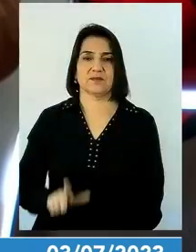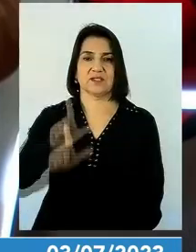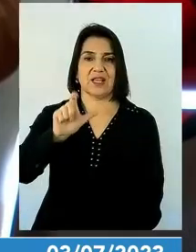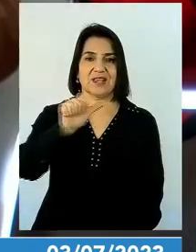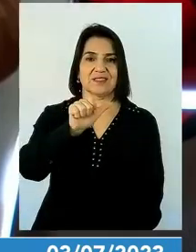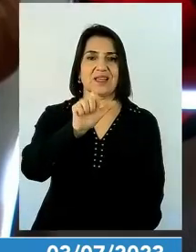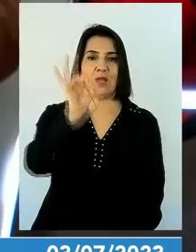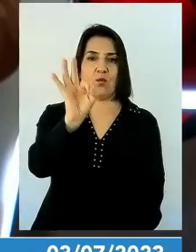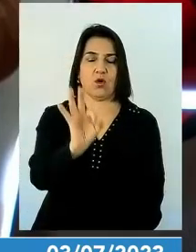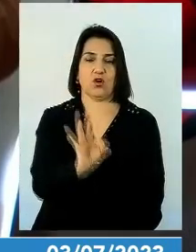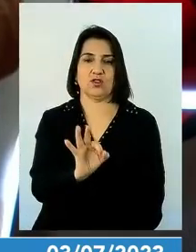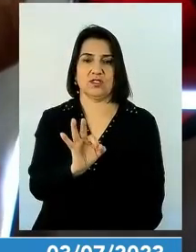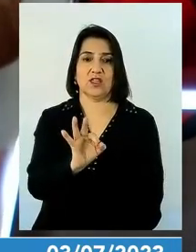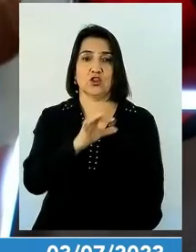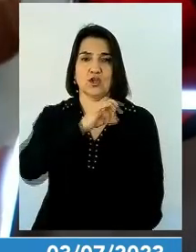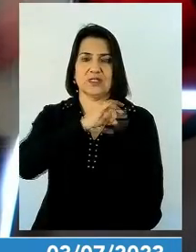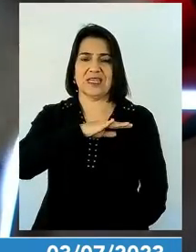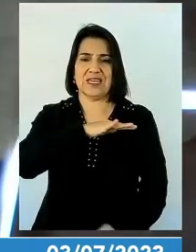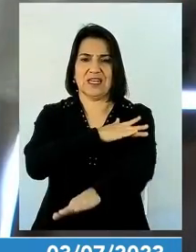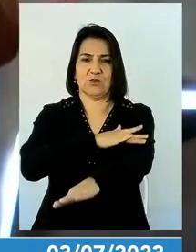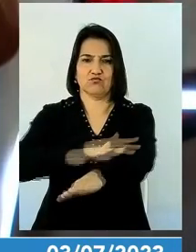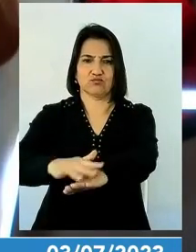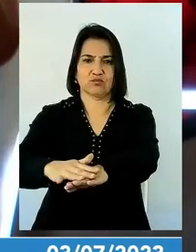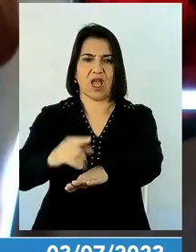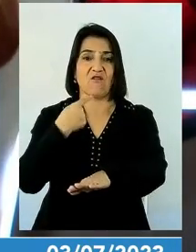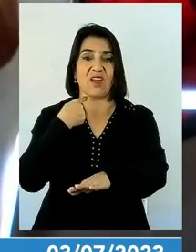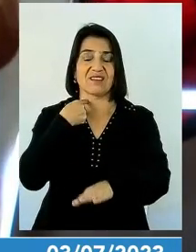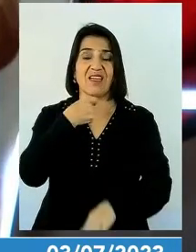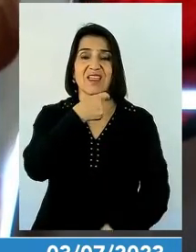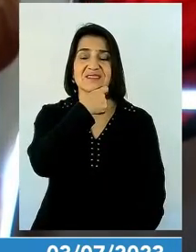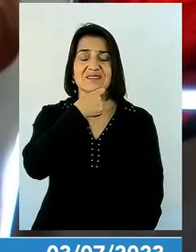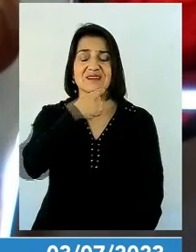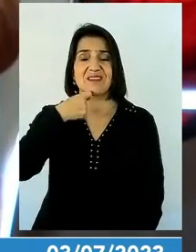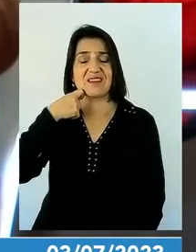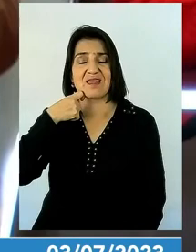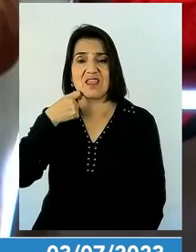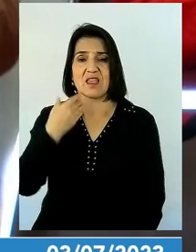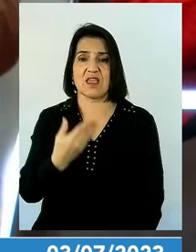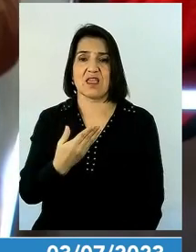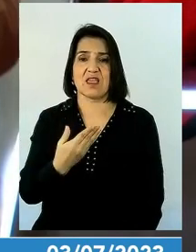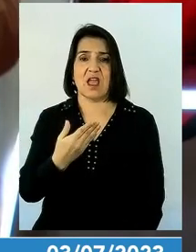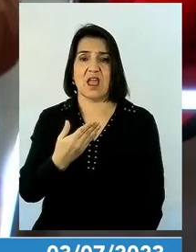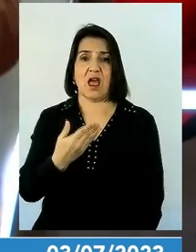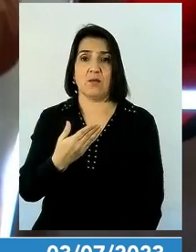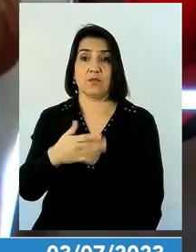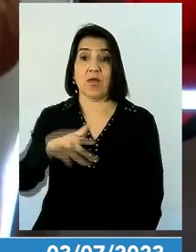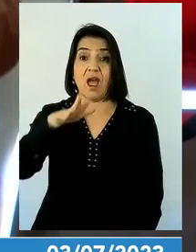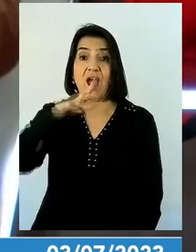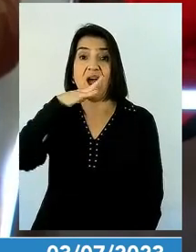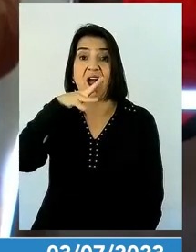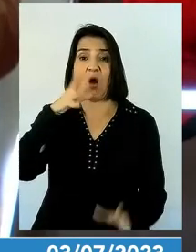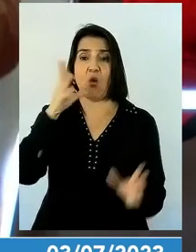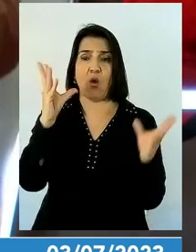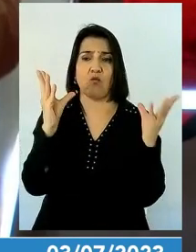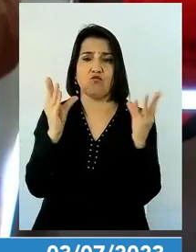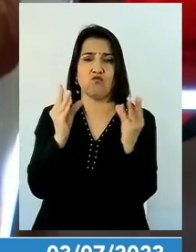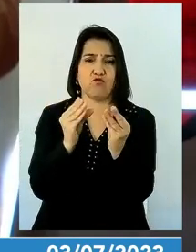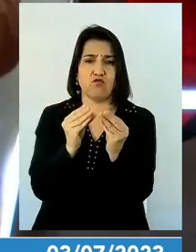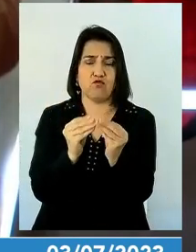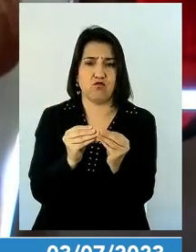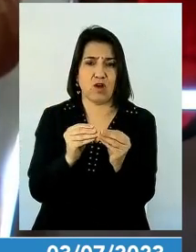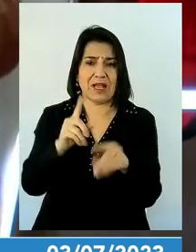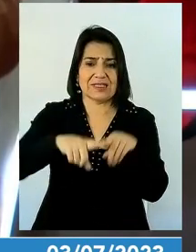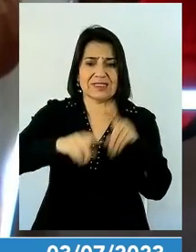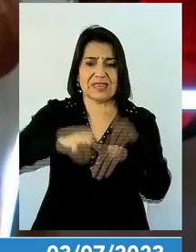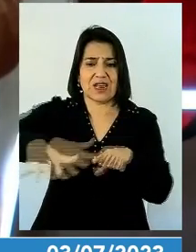superficie chilena está afectada por sequía, desertificación y suelo degradado. De acuerdo al último